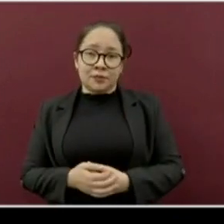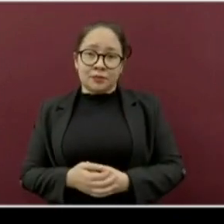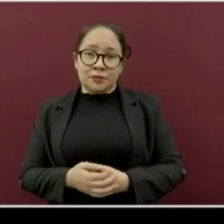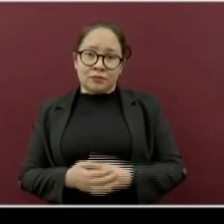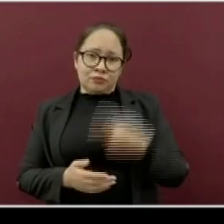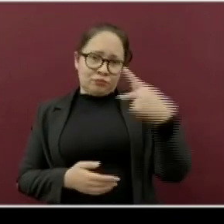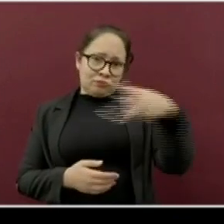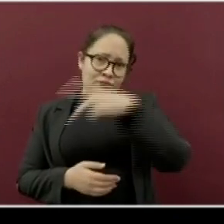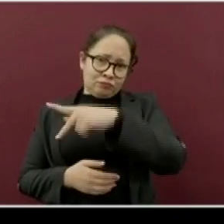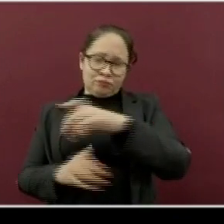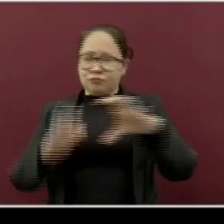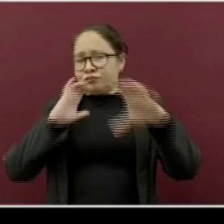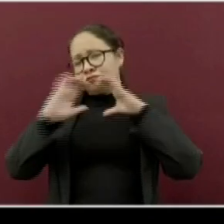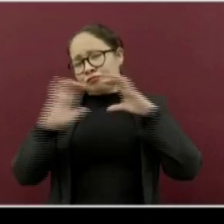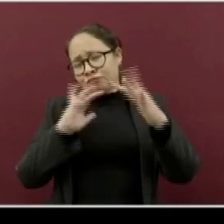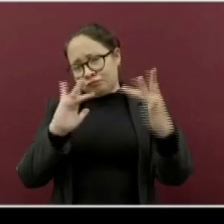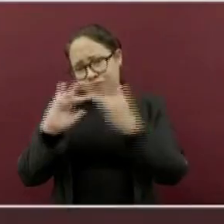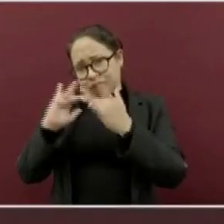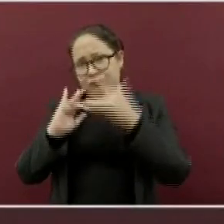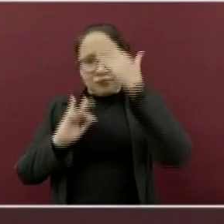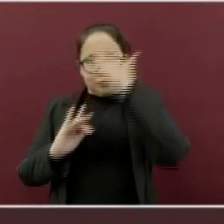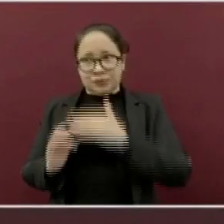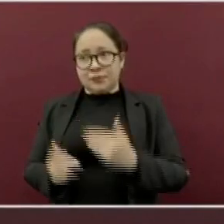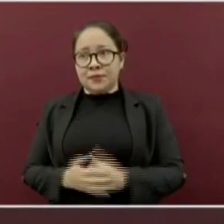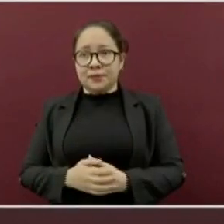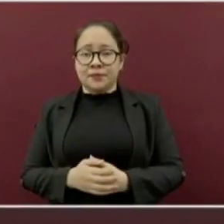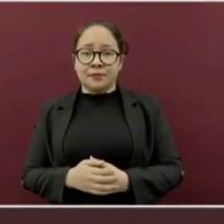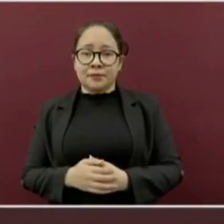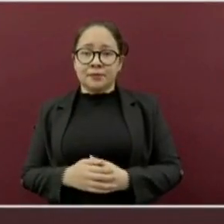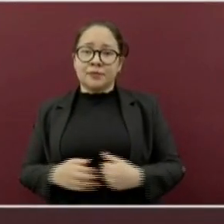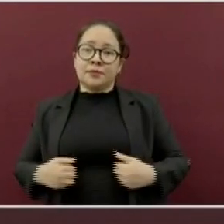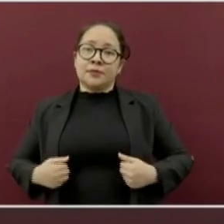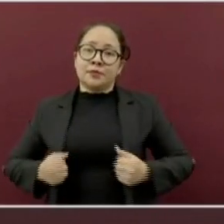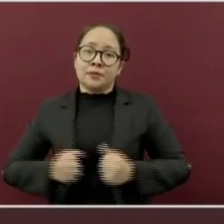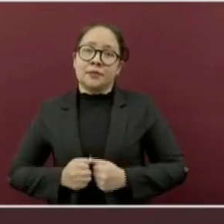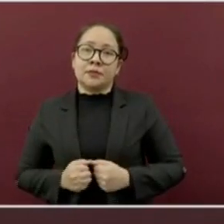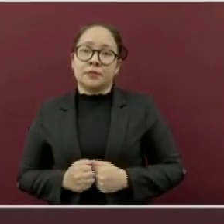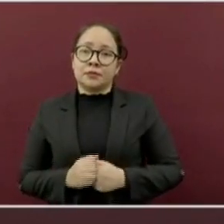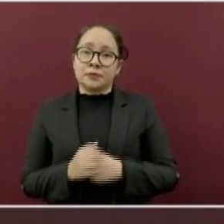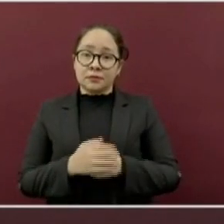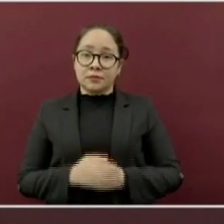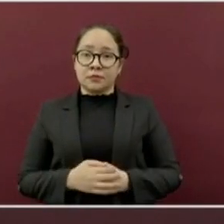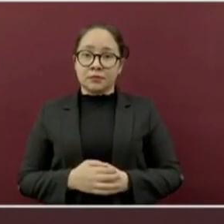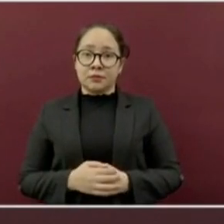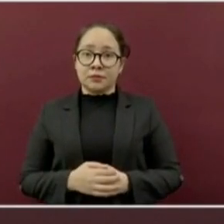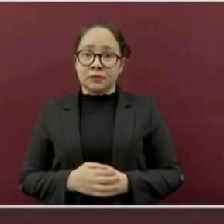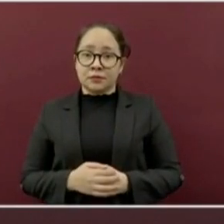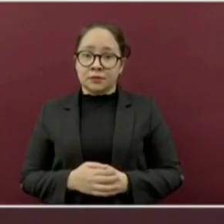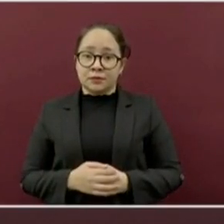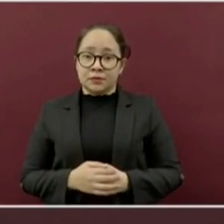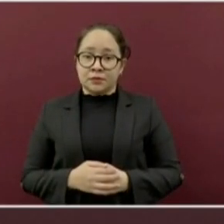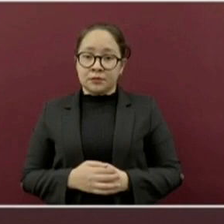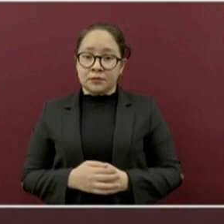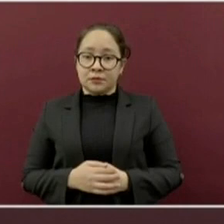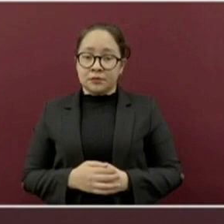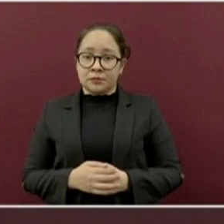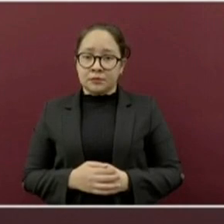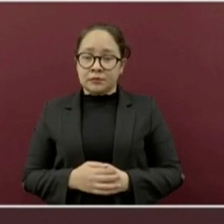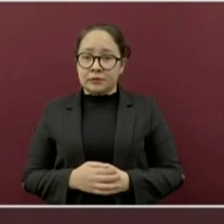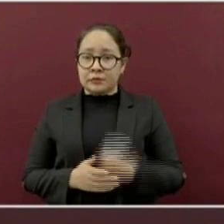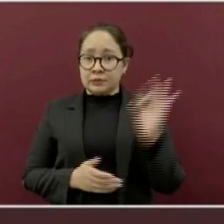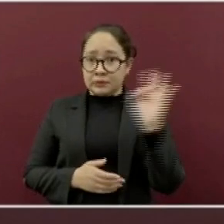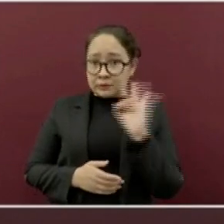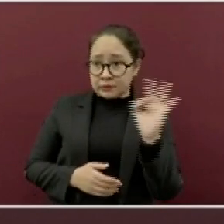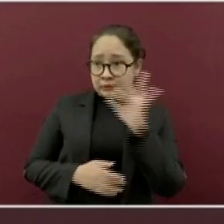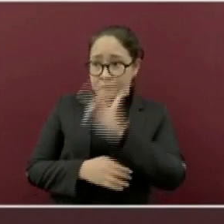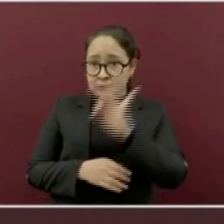los canales de comunicación. No tiene que ser una fecha tan importante o especial